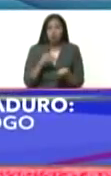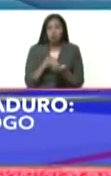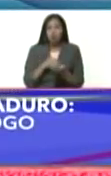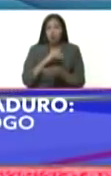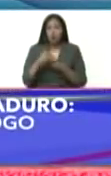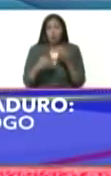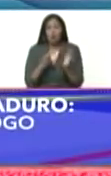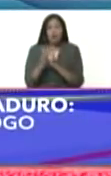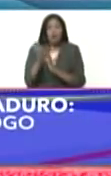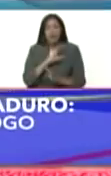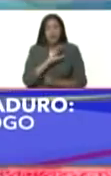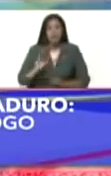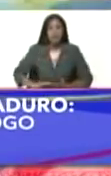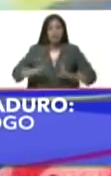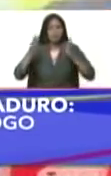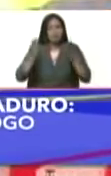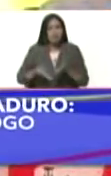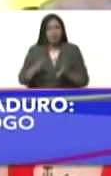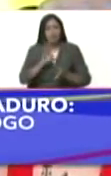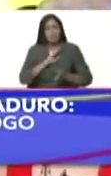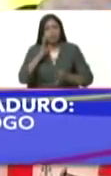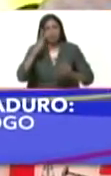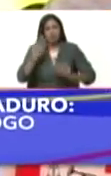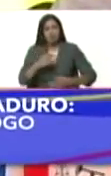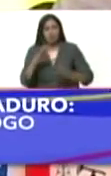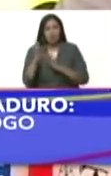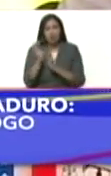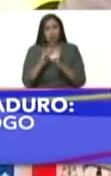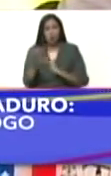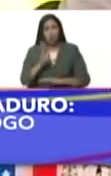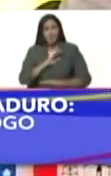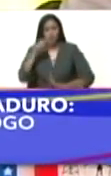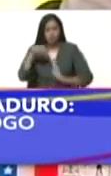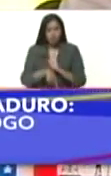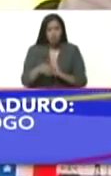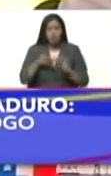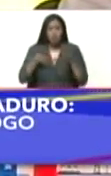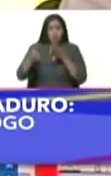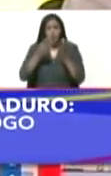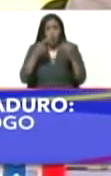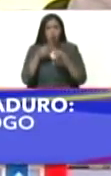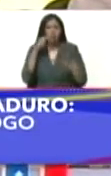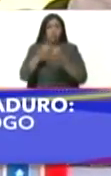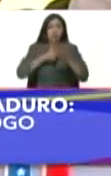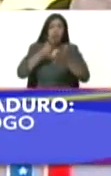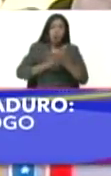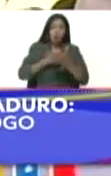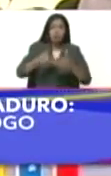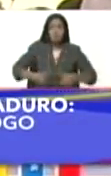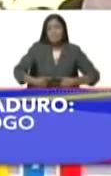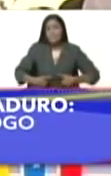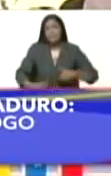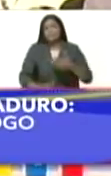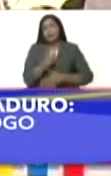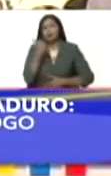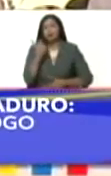como cristianos verdaderos, auténticos, cristianos en Cristo, transitar el camino de la lucha, la resistencia.